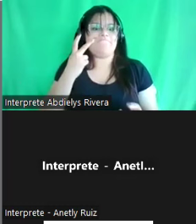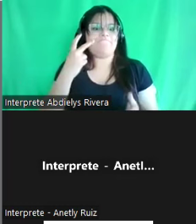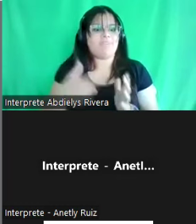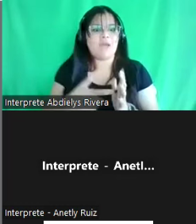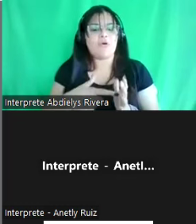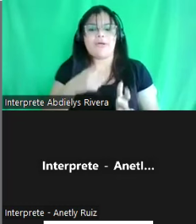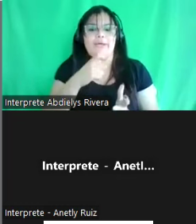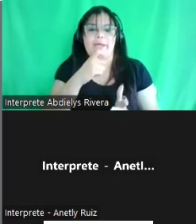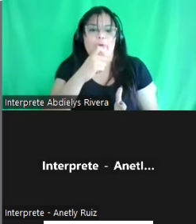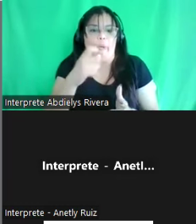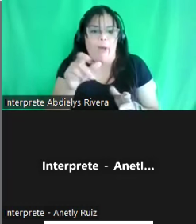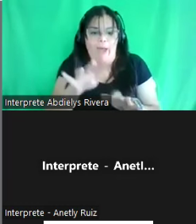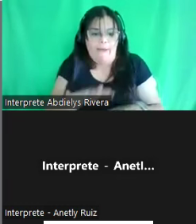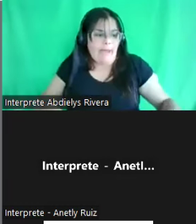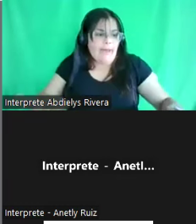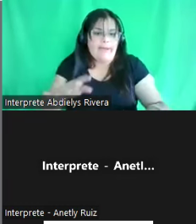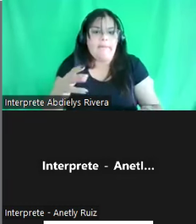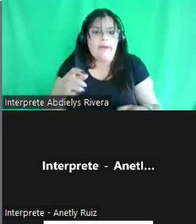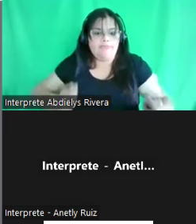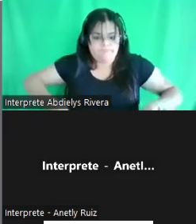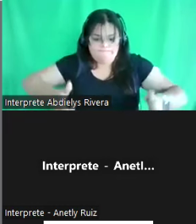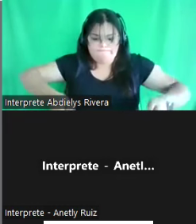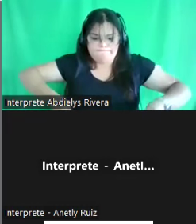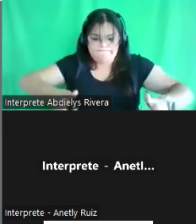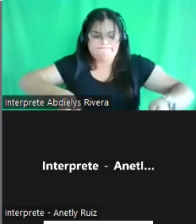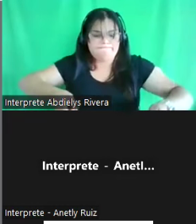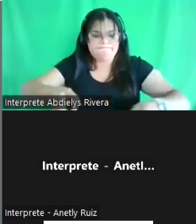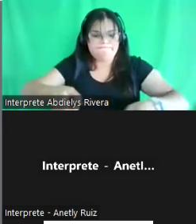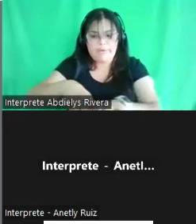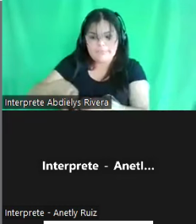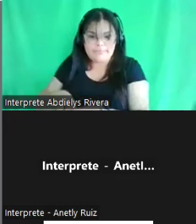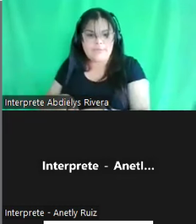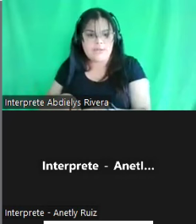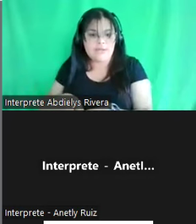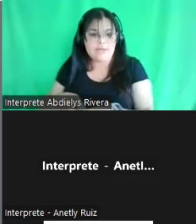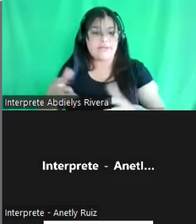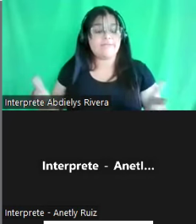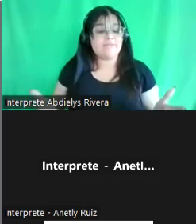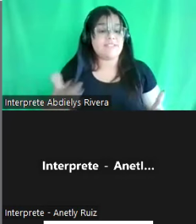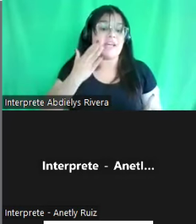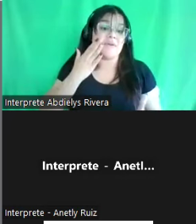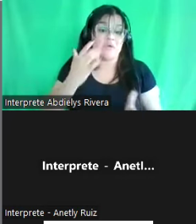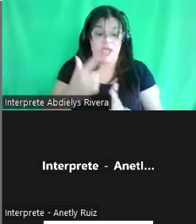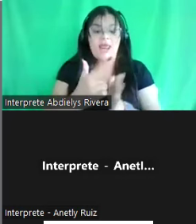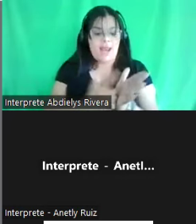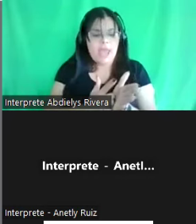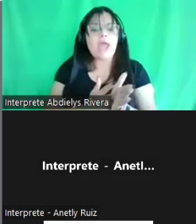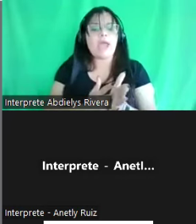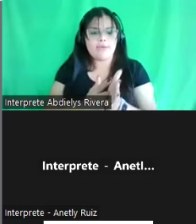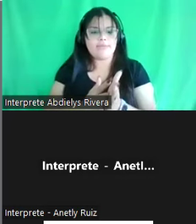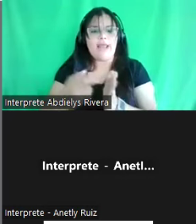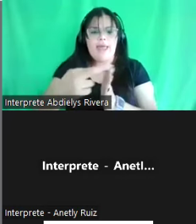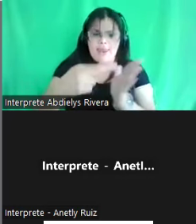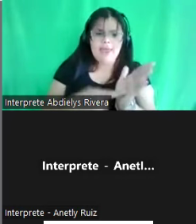la silla de ruedas. Aquí, ¿verdad?, observamos que se puede tener la ley y la reglamentación, pero la realidad que vivimos es